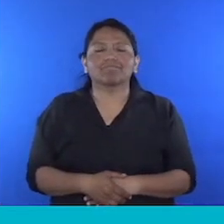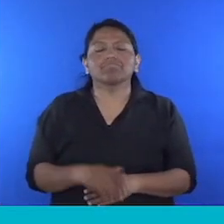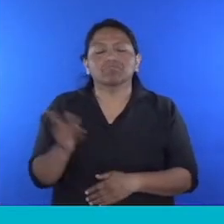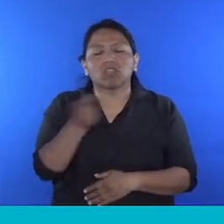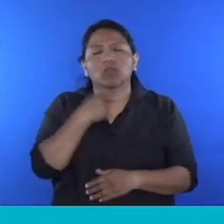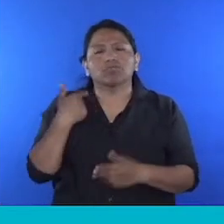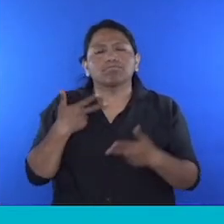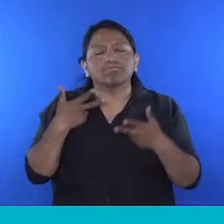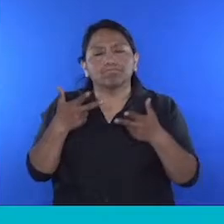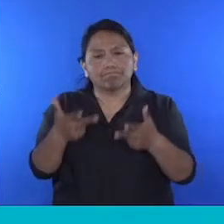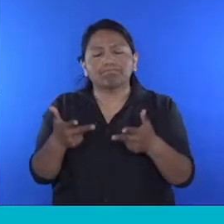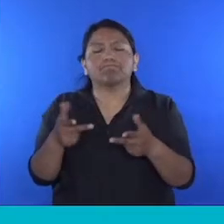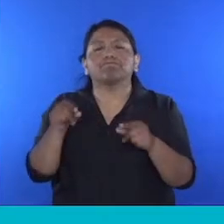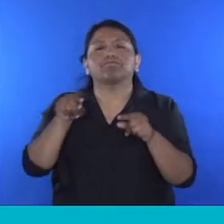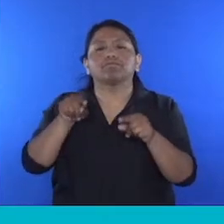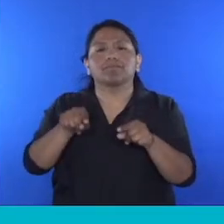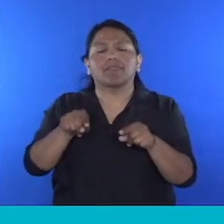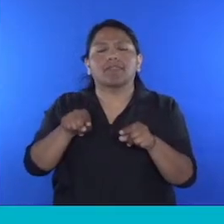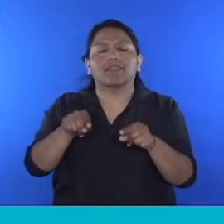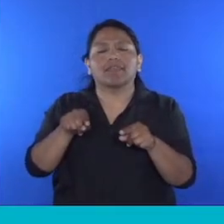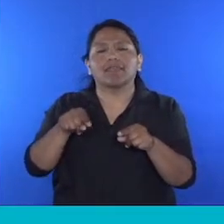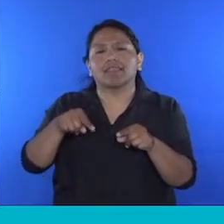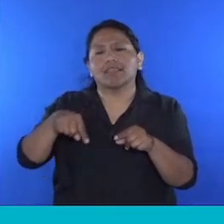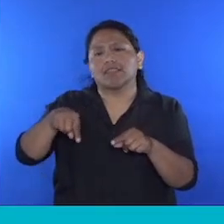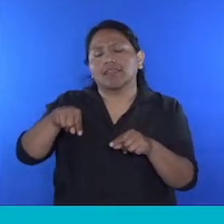queremos decir también que con esto,